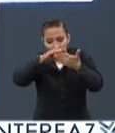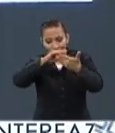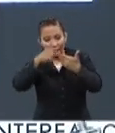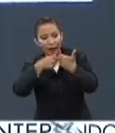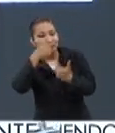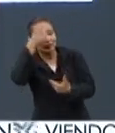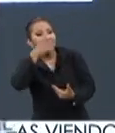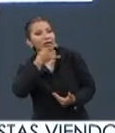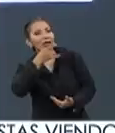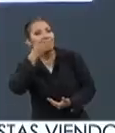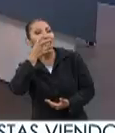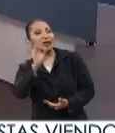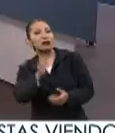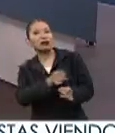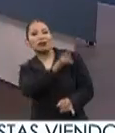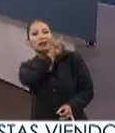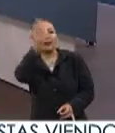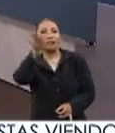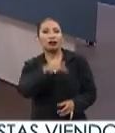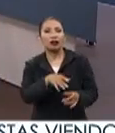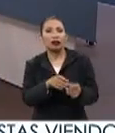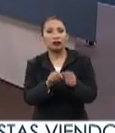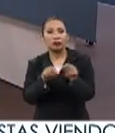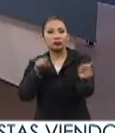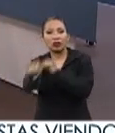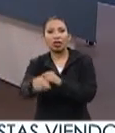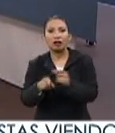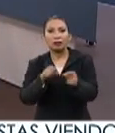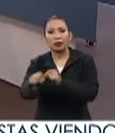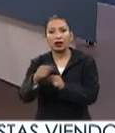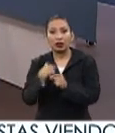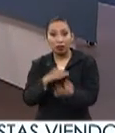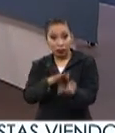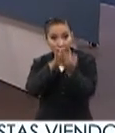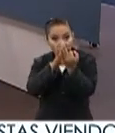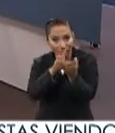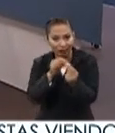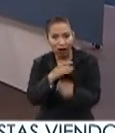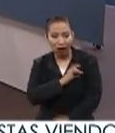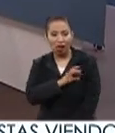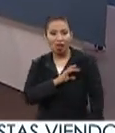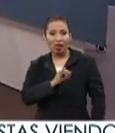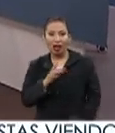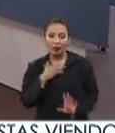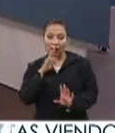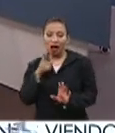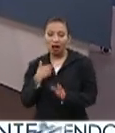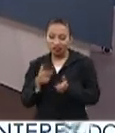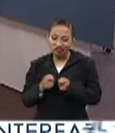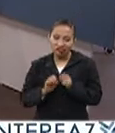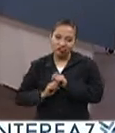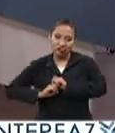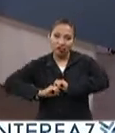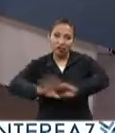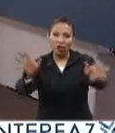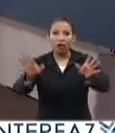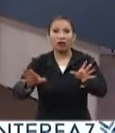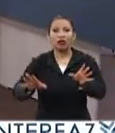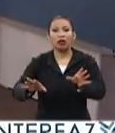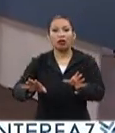más fácil que tengan el valor de decir cosas que no dirían a la cara. Entonces, realmente en las redes